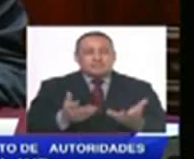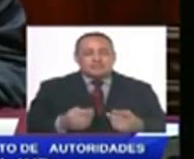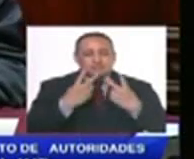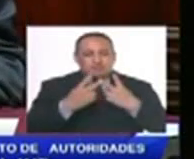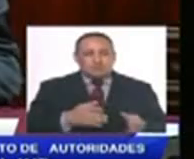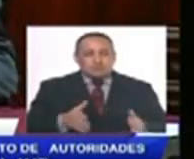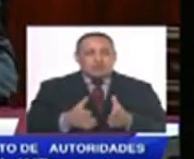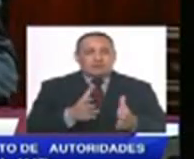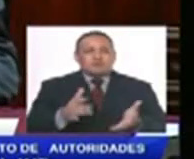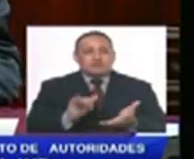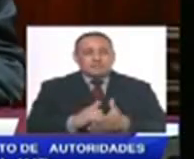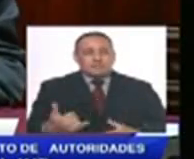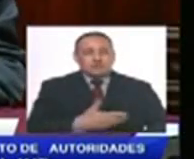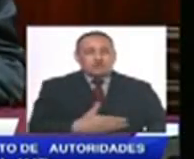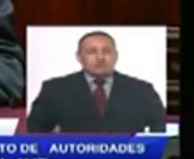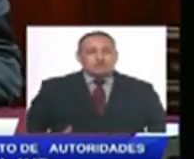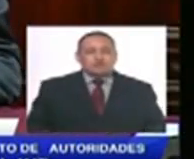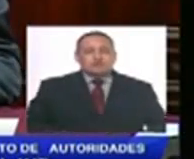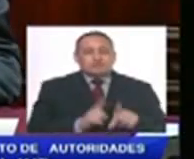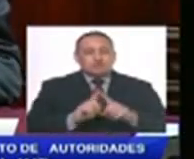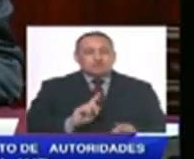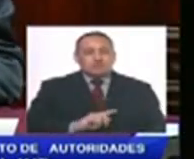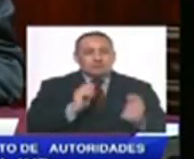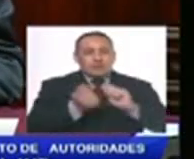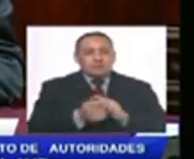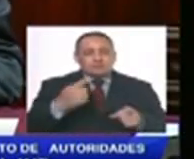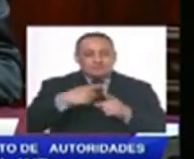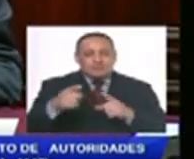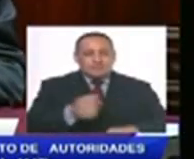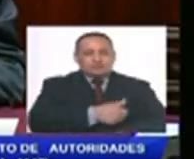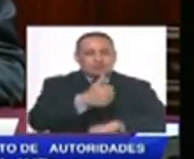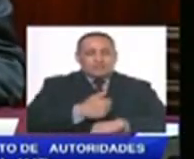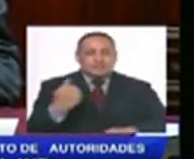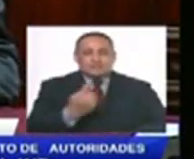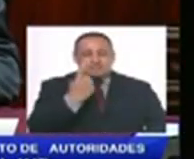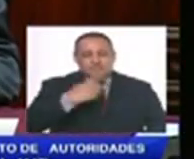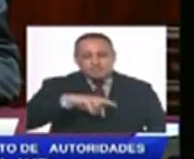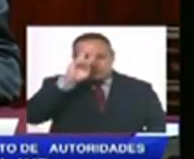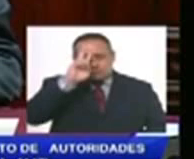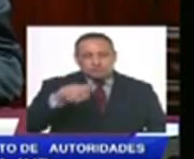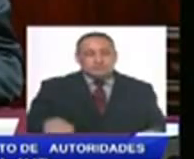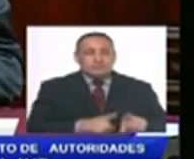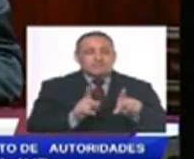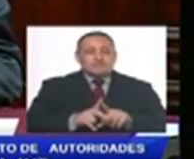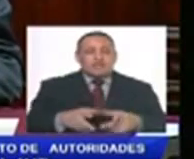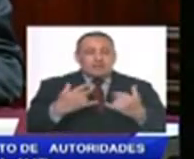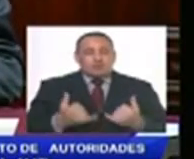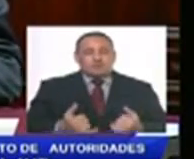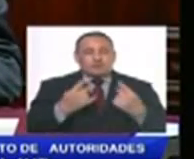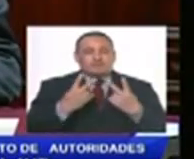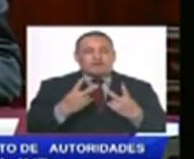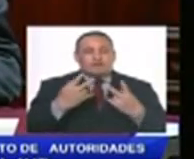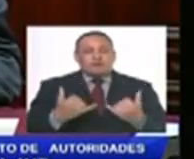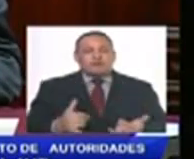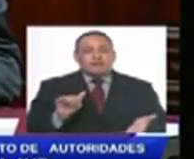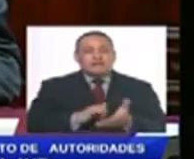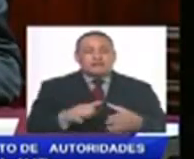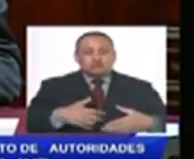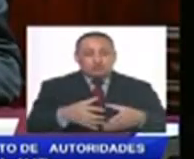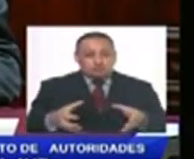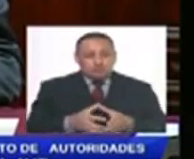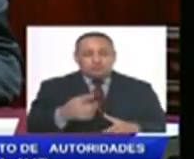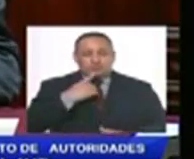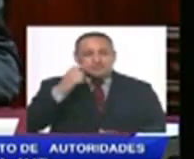artículo del reglamento. Sin embargo, también le hicimos nuevamente la consulta si ya se le había advertido o si ya se